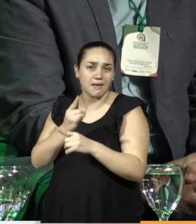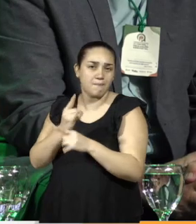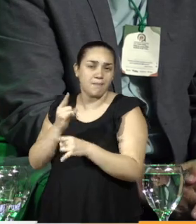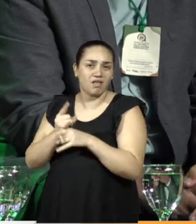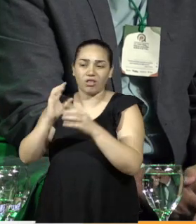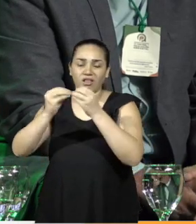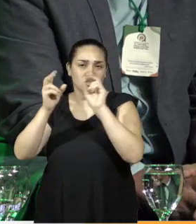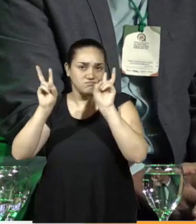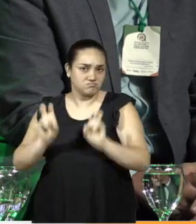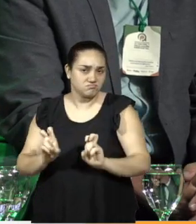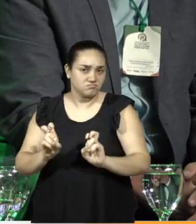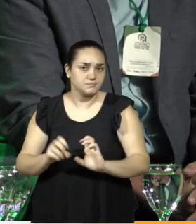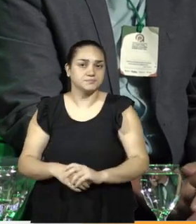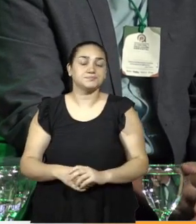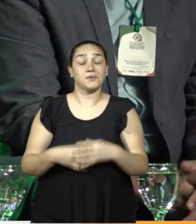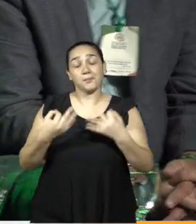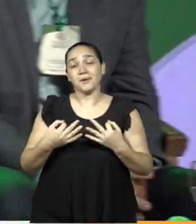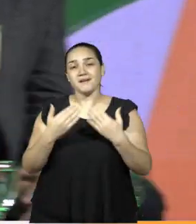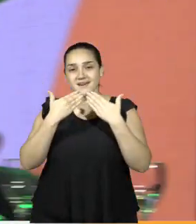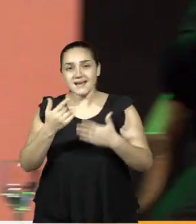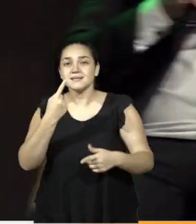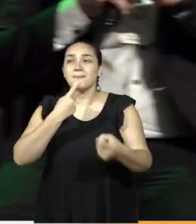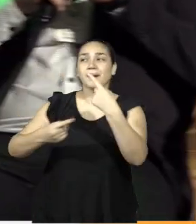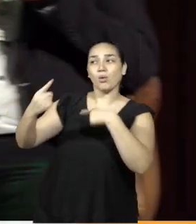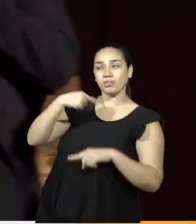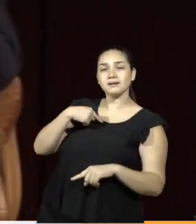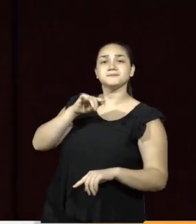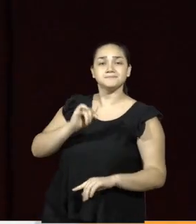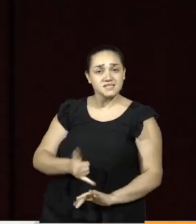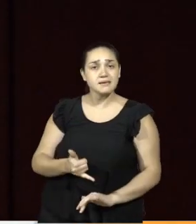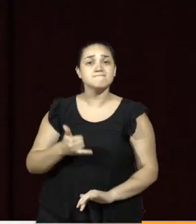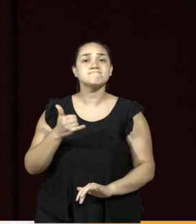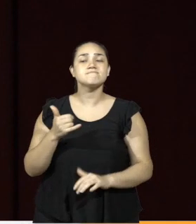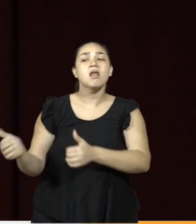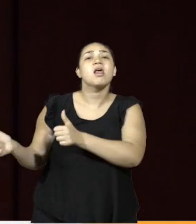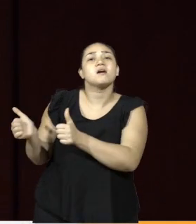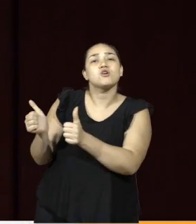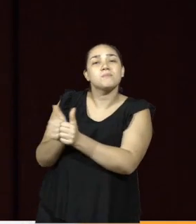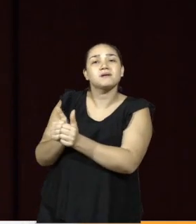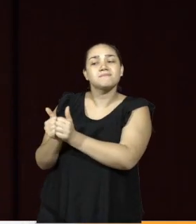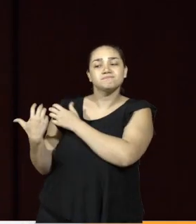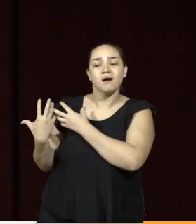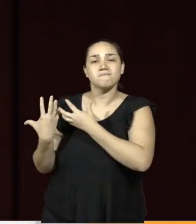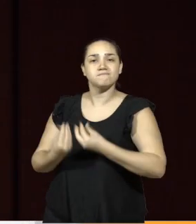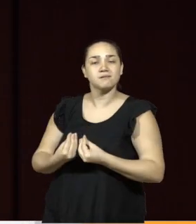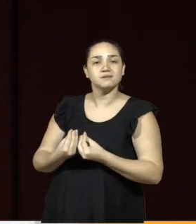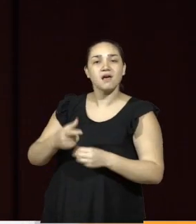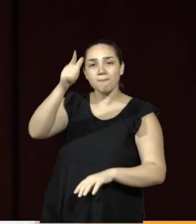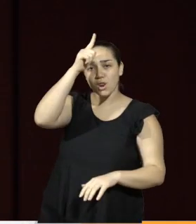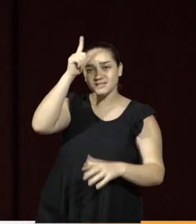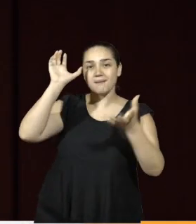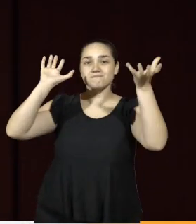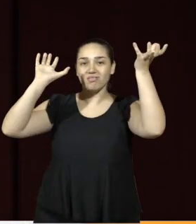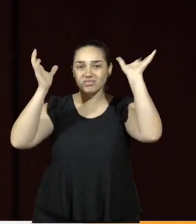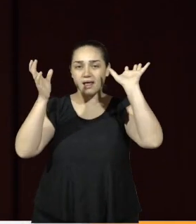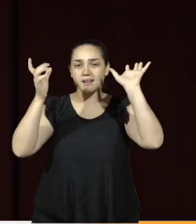inspecciones? Muy bien, muchas gracias por tu pregunta. Sí, sobre todo el acompañamiento y el soporte de la Policía Ambiental